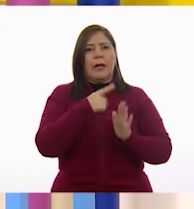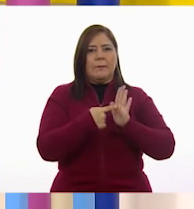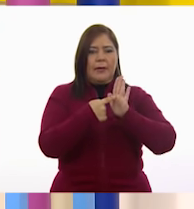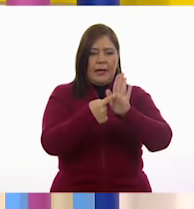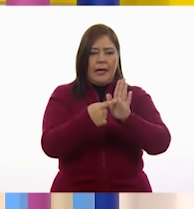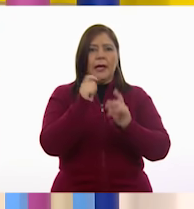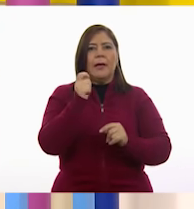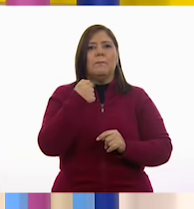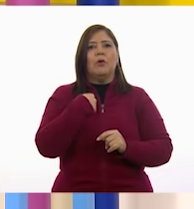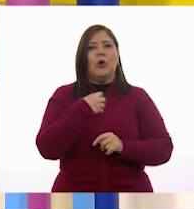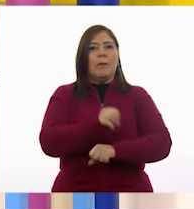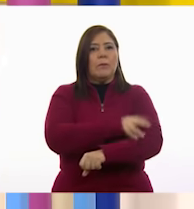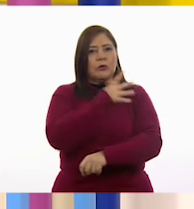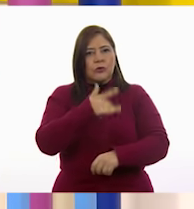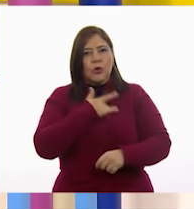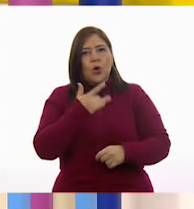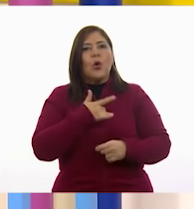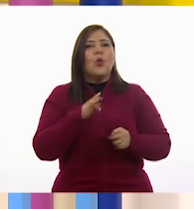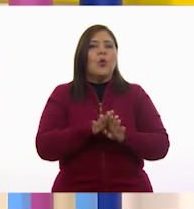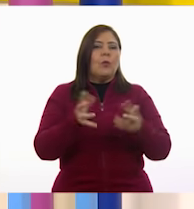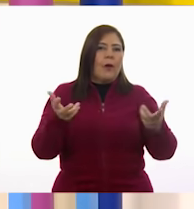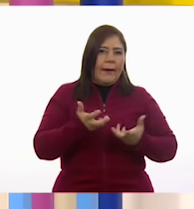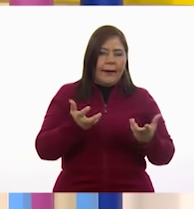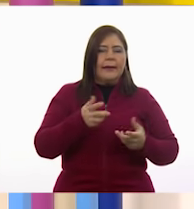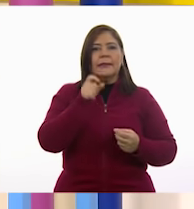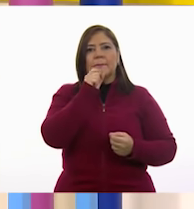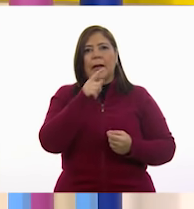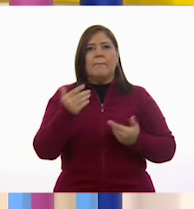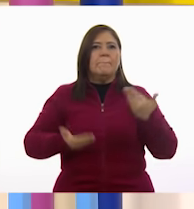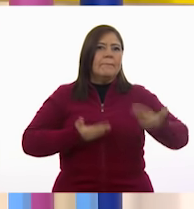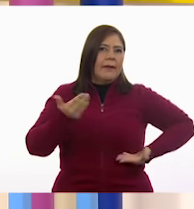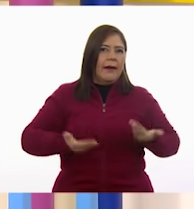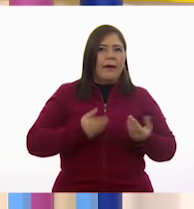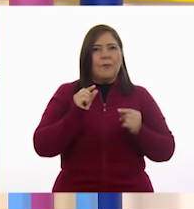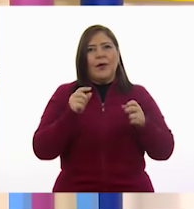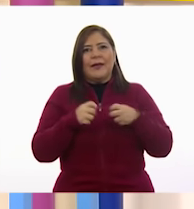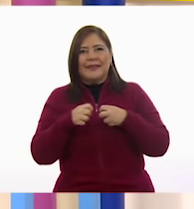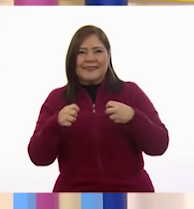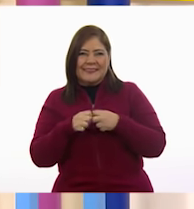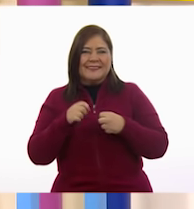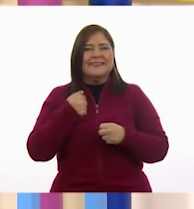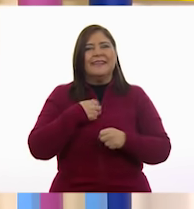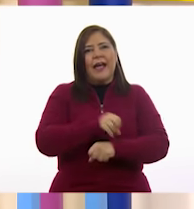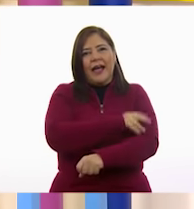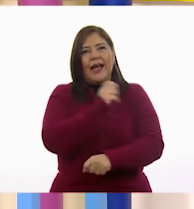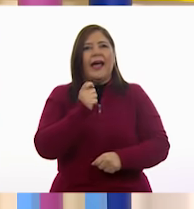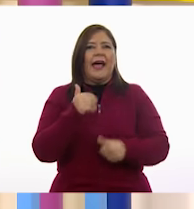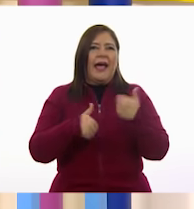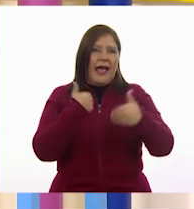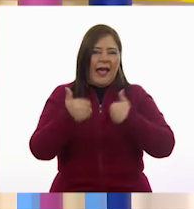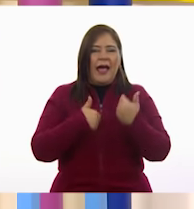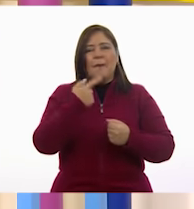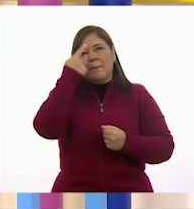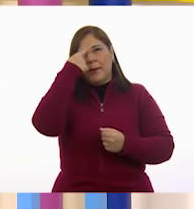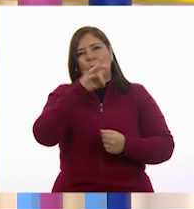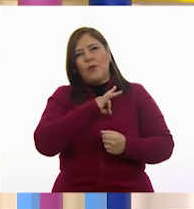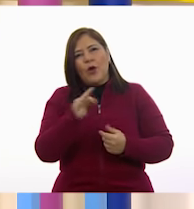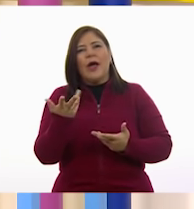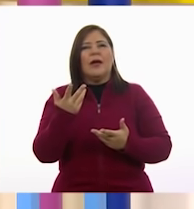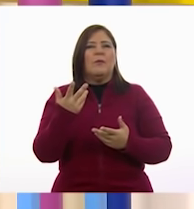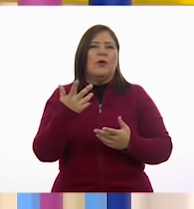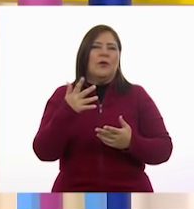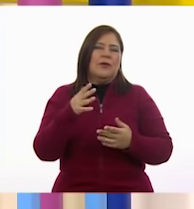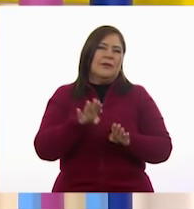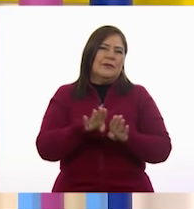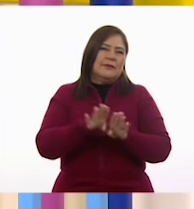nuestras emociones. Bailamos, estuvimos un poquito nerviosos. Yo creo que tuvimos emociones sí de alegría por poder realizar la coreografía, por poder realizar